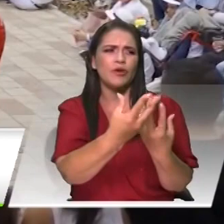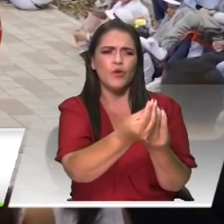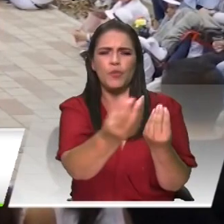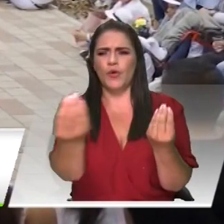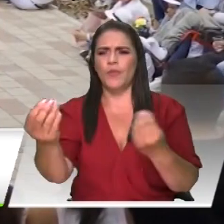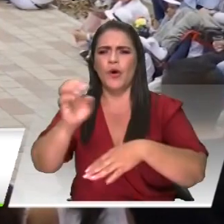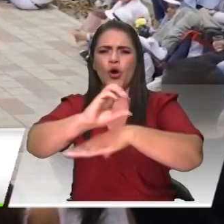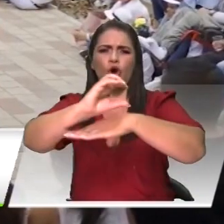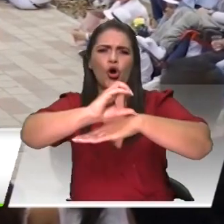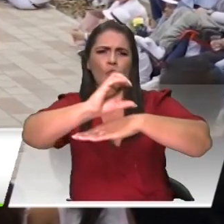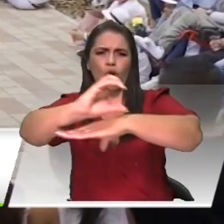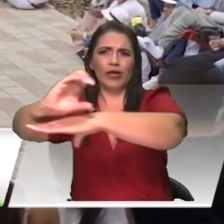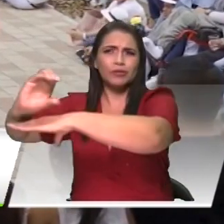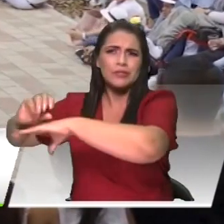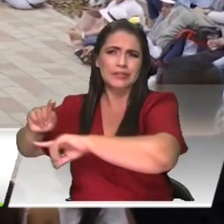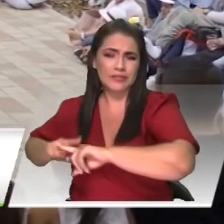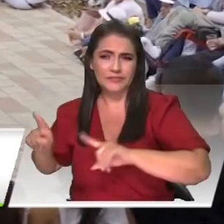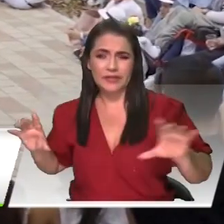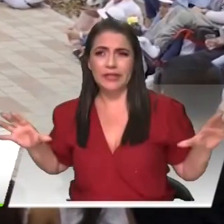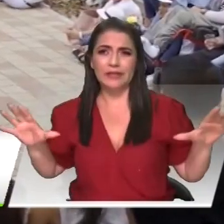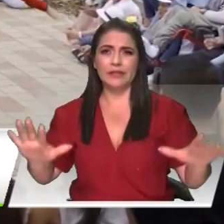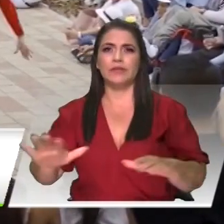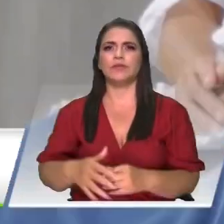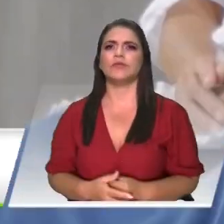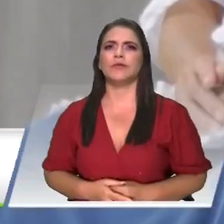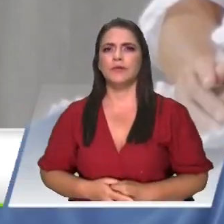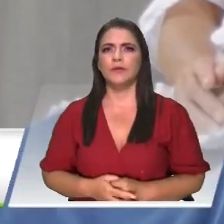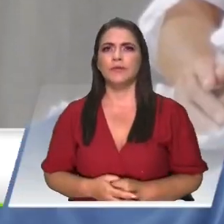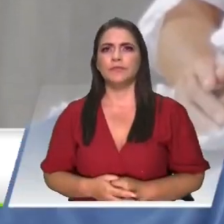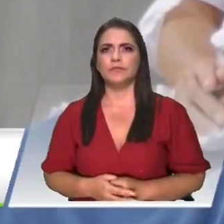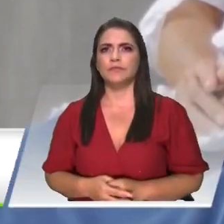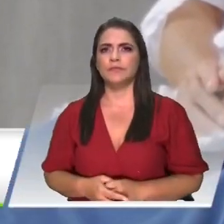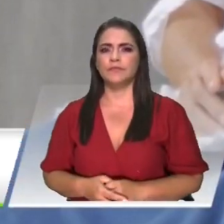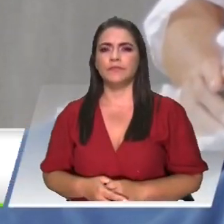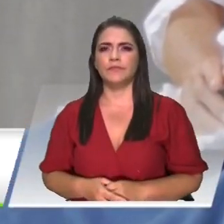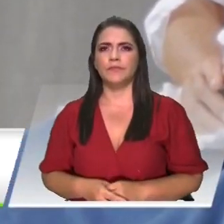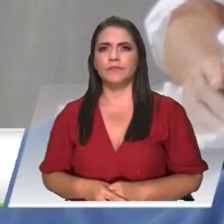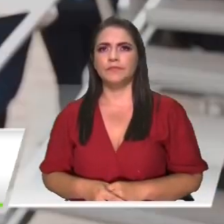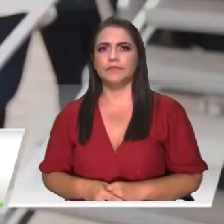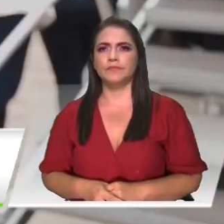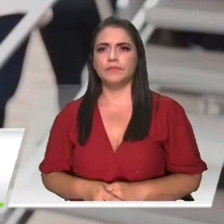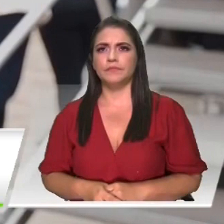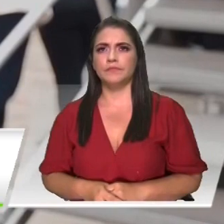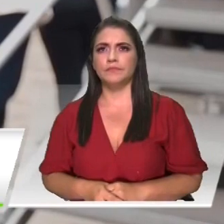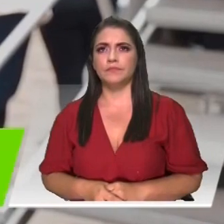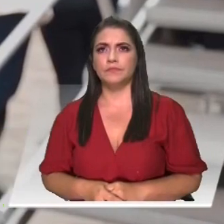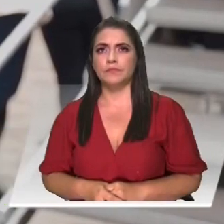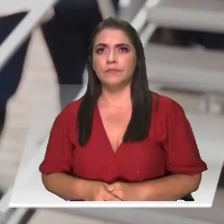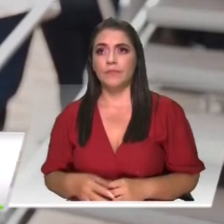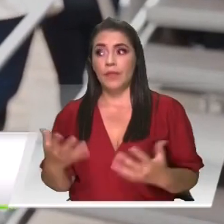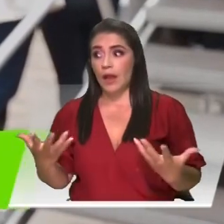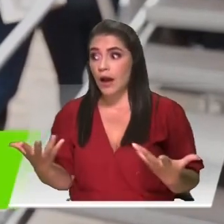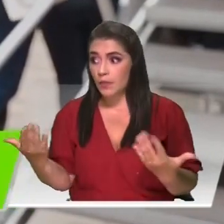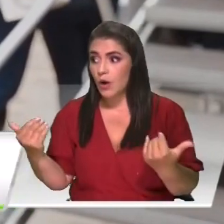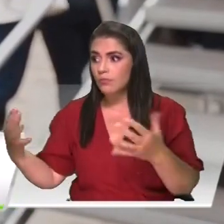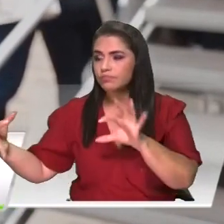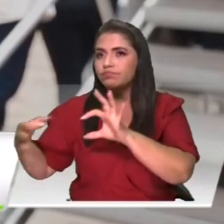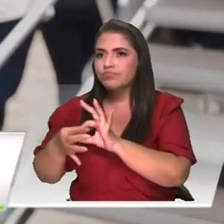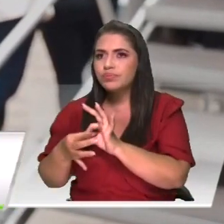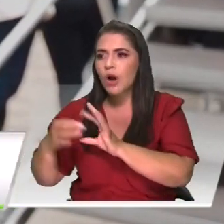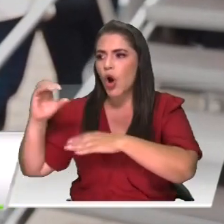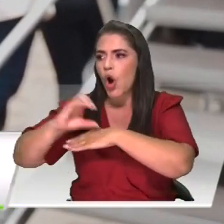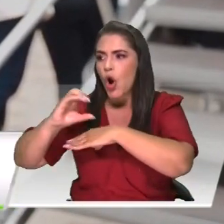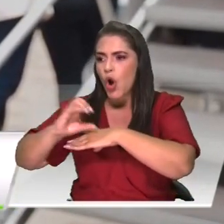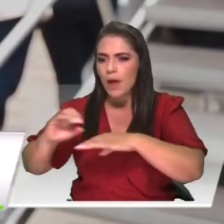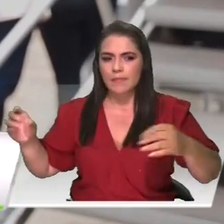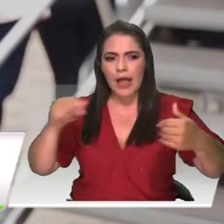de Antioquia, Yemayá, Rapsodia Negra, entre otros. Maravilloso poder articular además el Encuentro